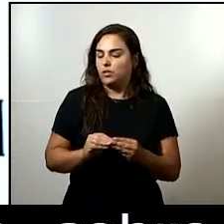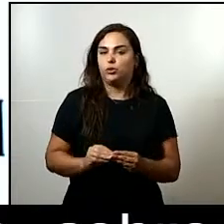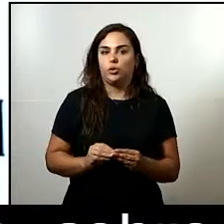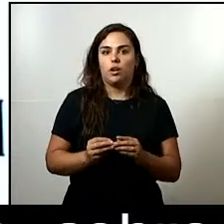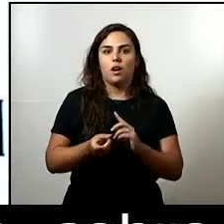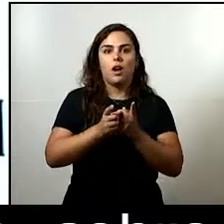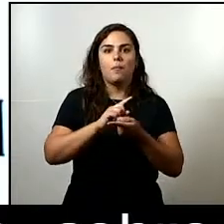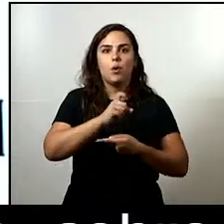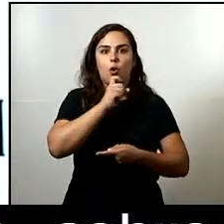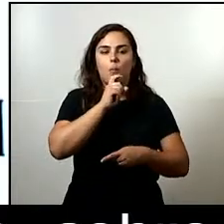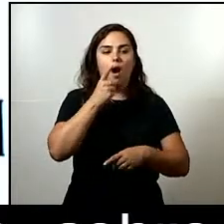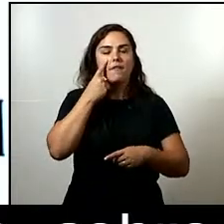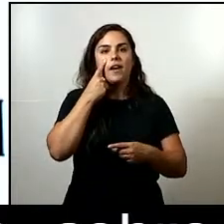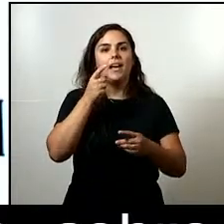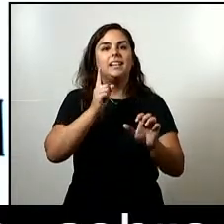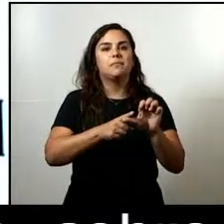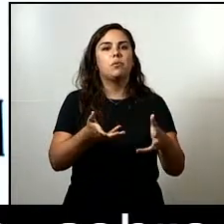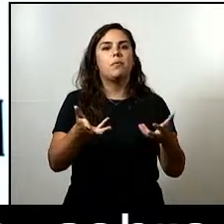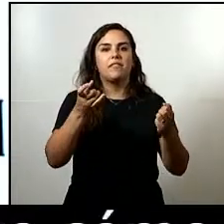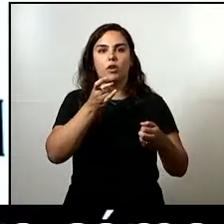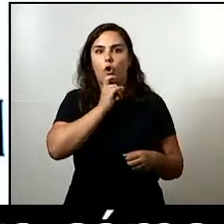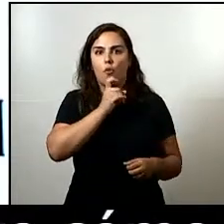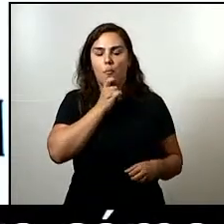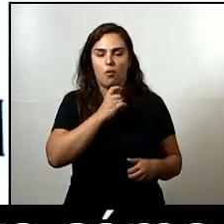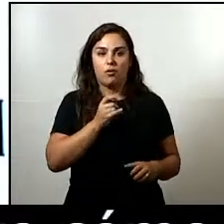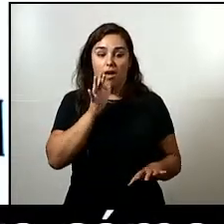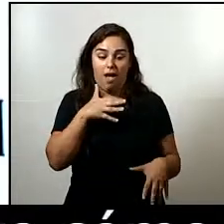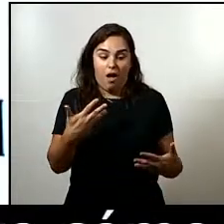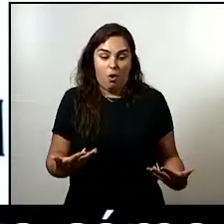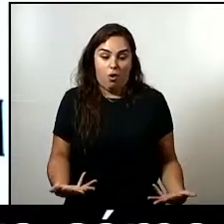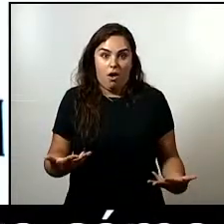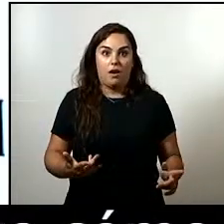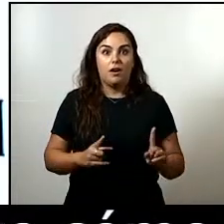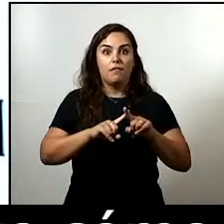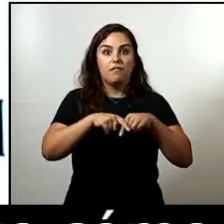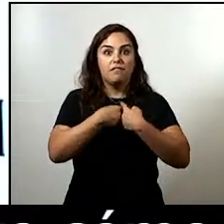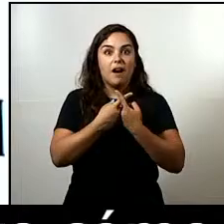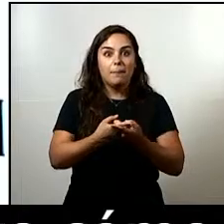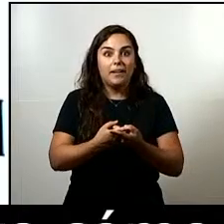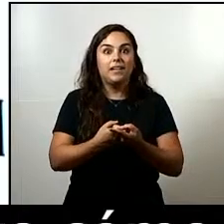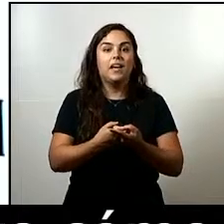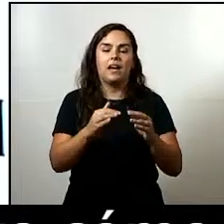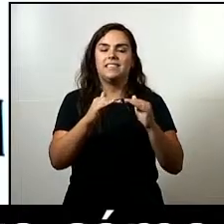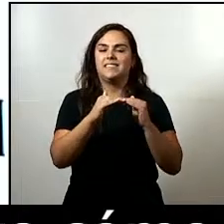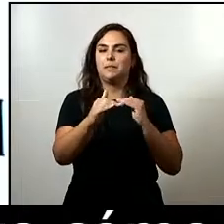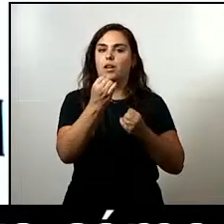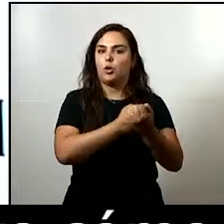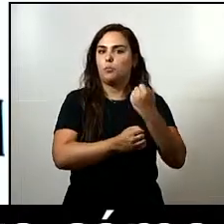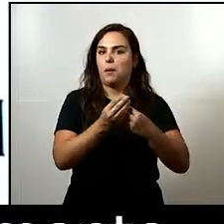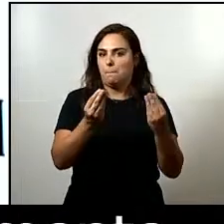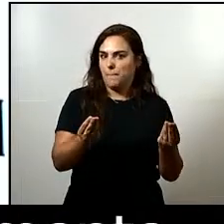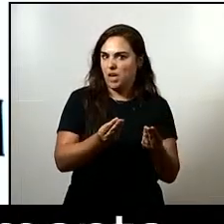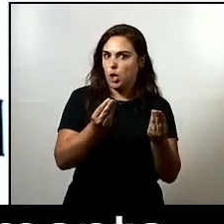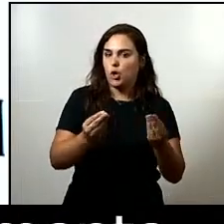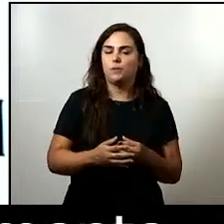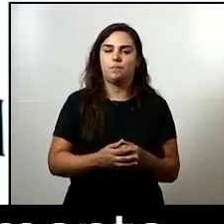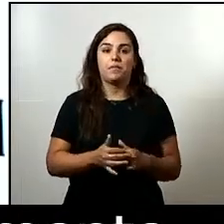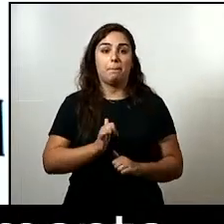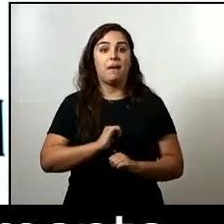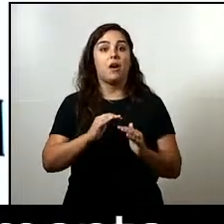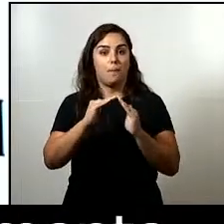cambio ha beneficiado a Extremadura. En este momento, las familias gozan de mejor estabilidad económica, tenemos menos